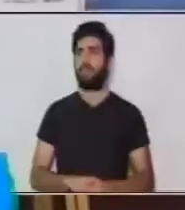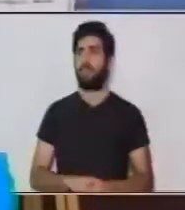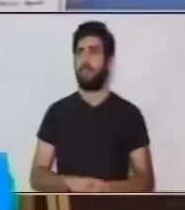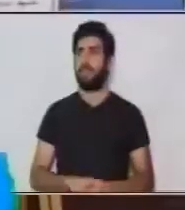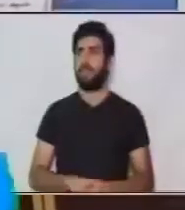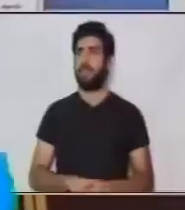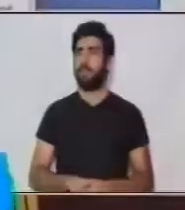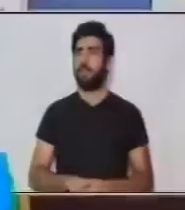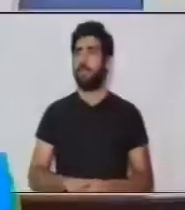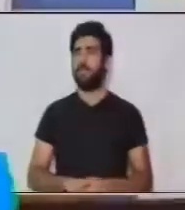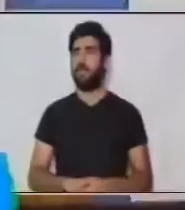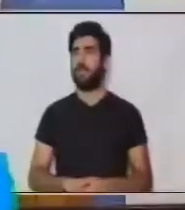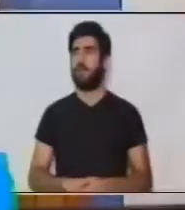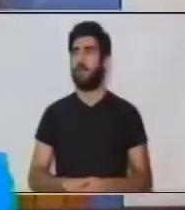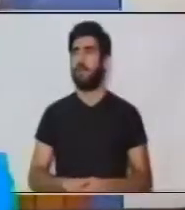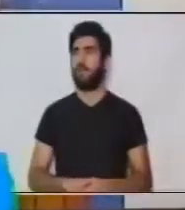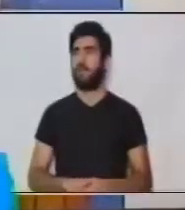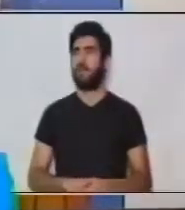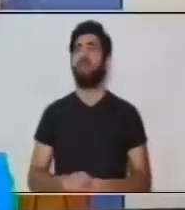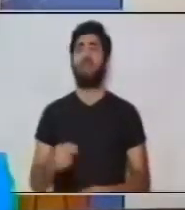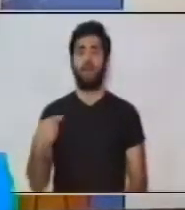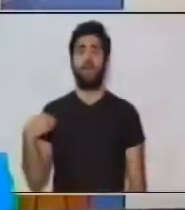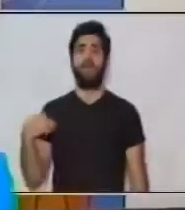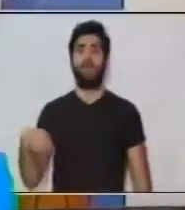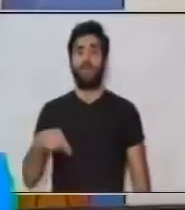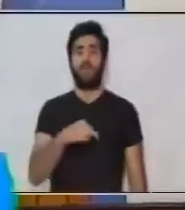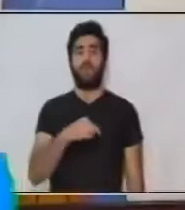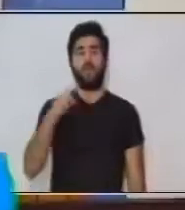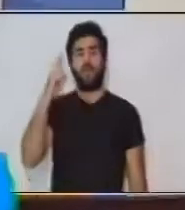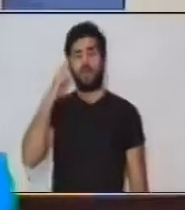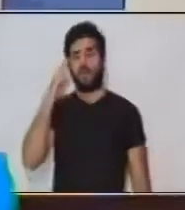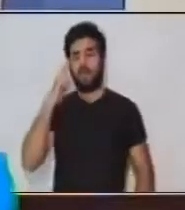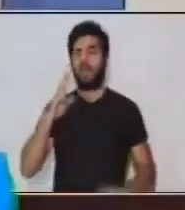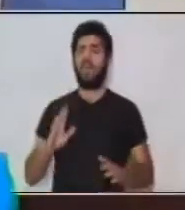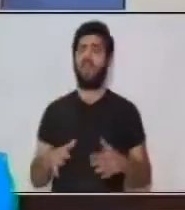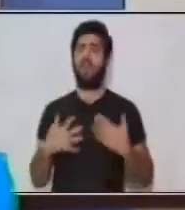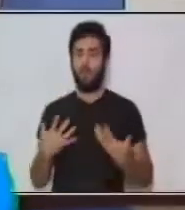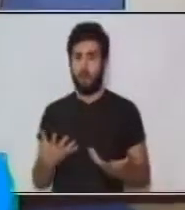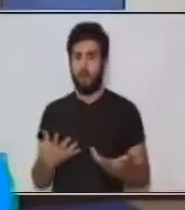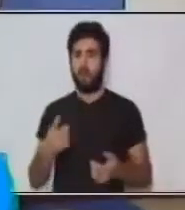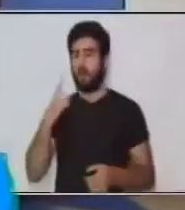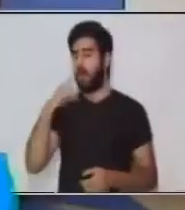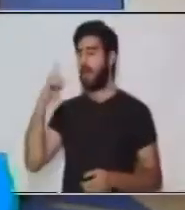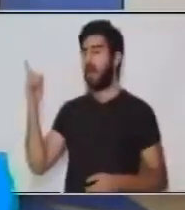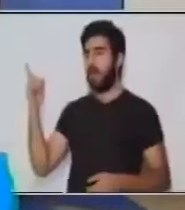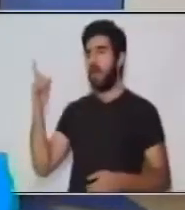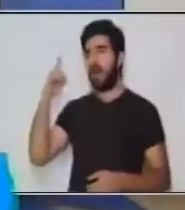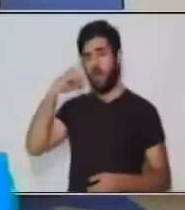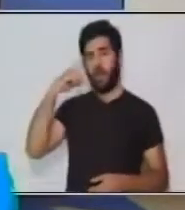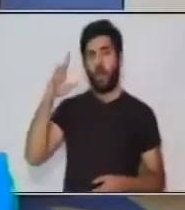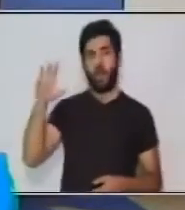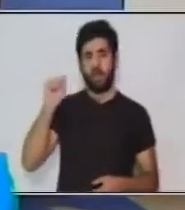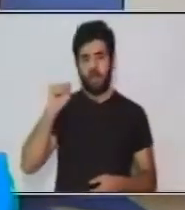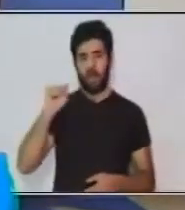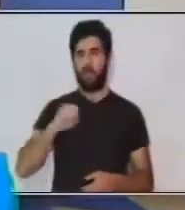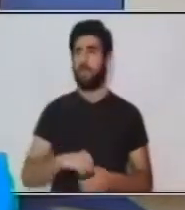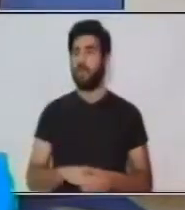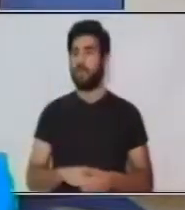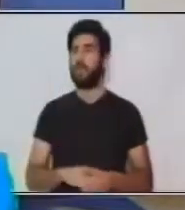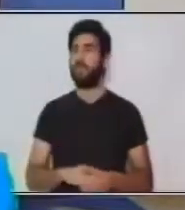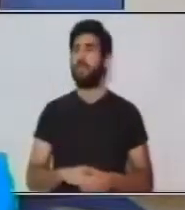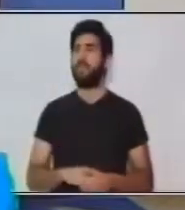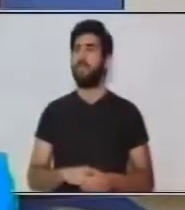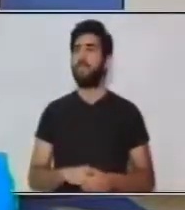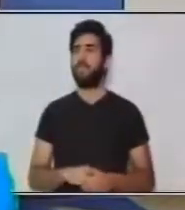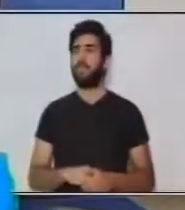Y vamos a recordar algunos conceptos que hemos estado estudiando. Entonces, para